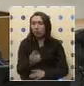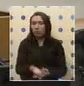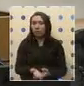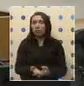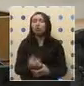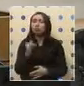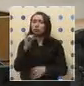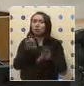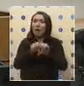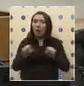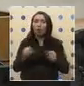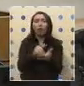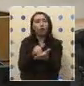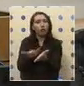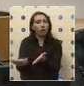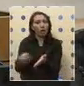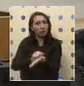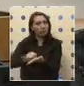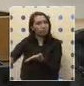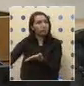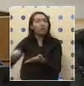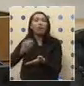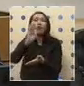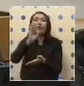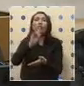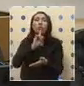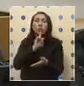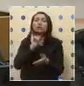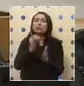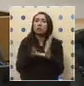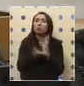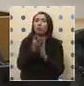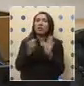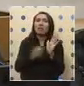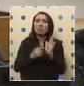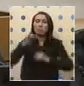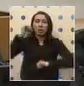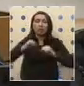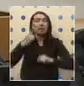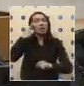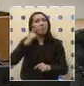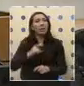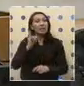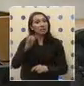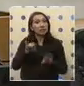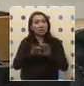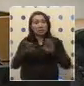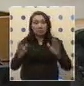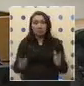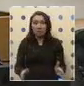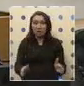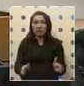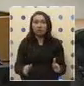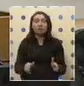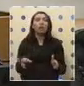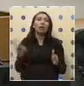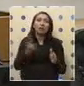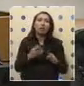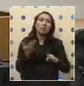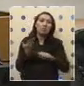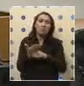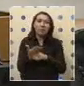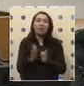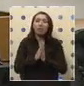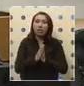Estoy de acuerdo con eliminar el FUT, estoy de acuerdo con subir el impuesto a las empresas, pero si la mesa insiste en que